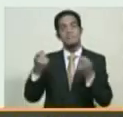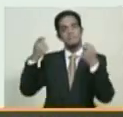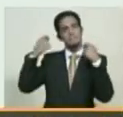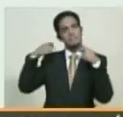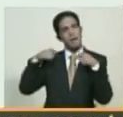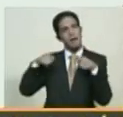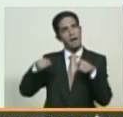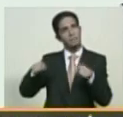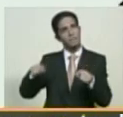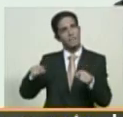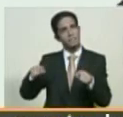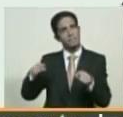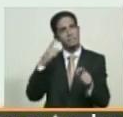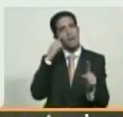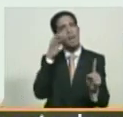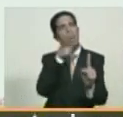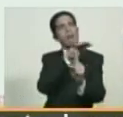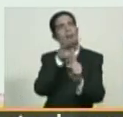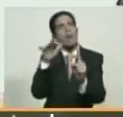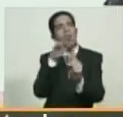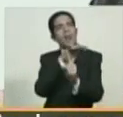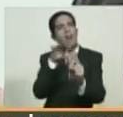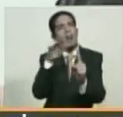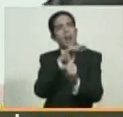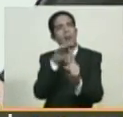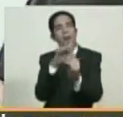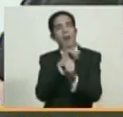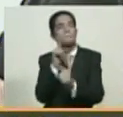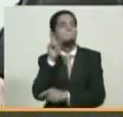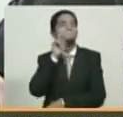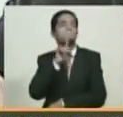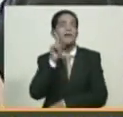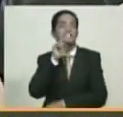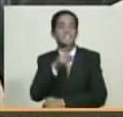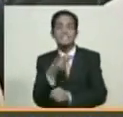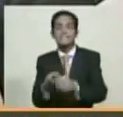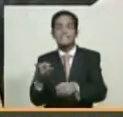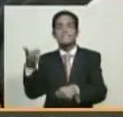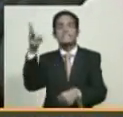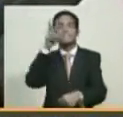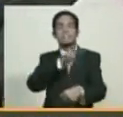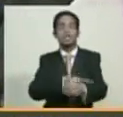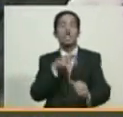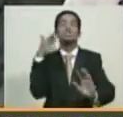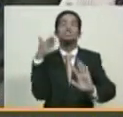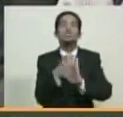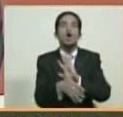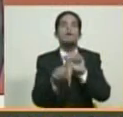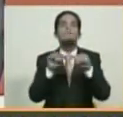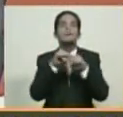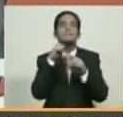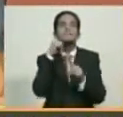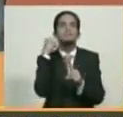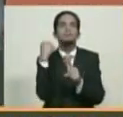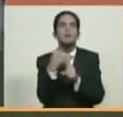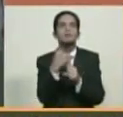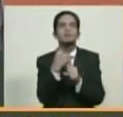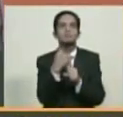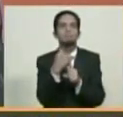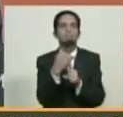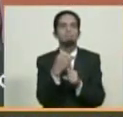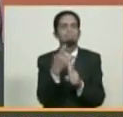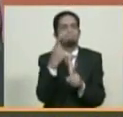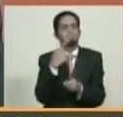la más gigantesca mentira que se haya conocido respecto a una situación en particular. Con el mayor